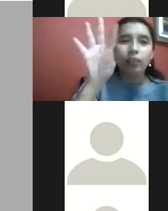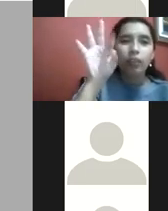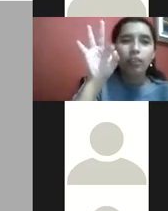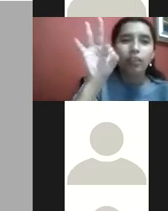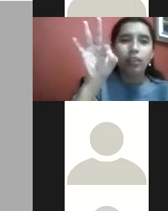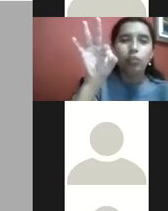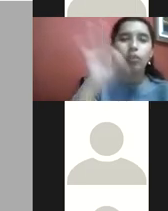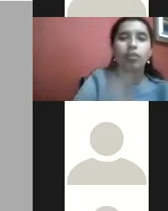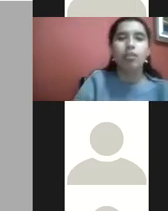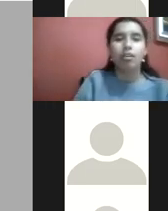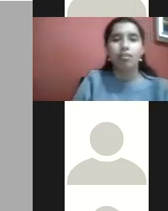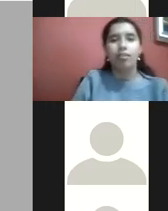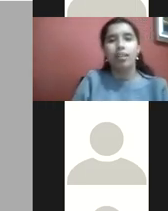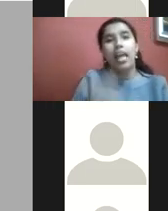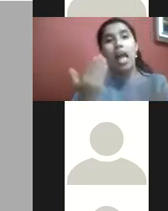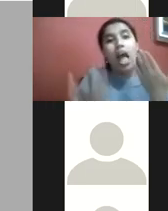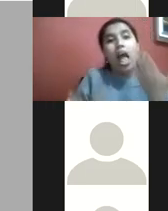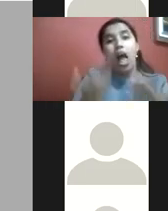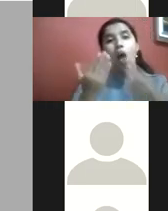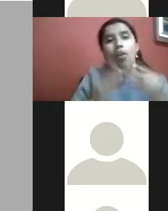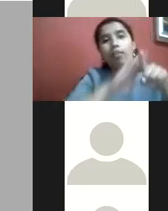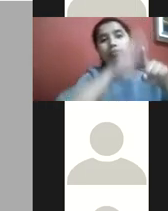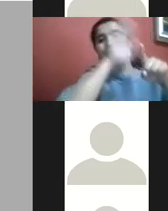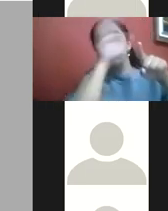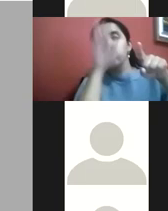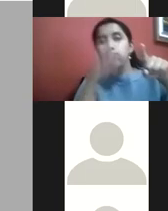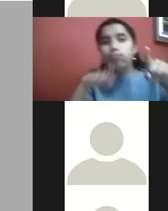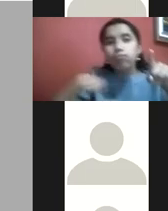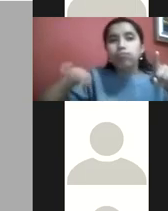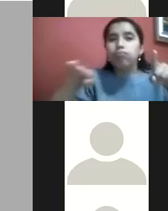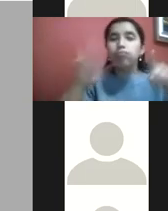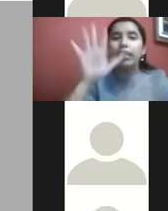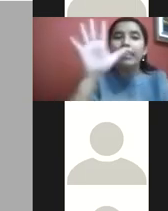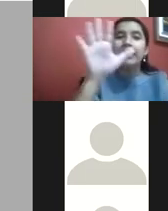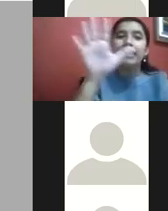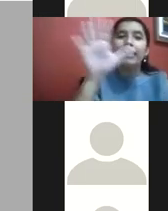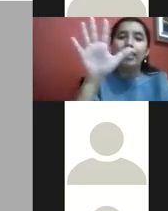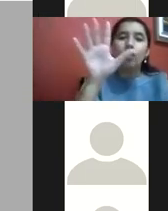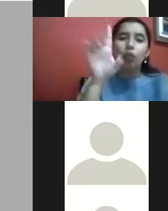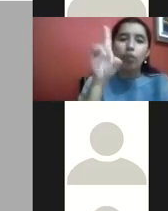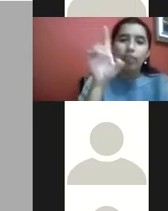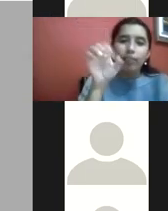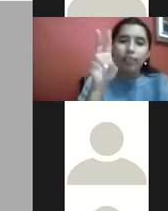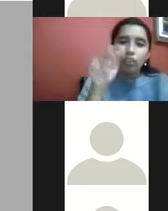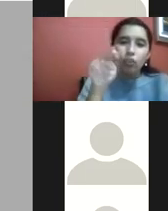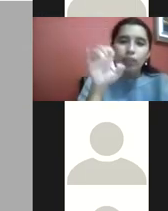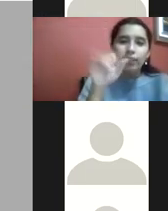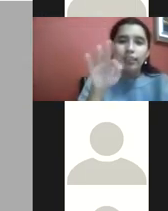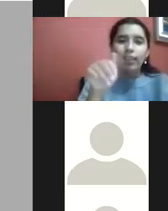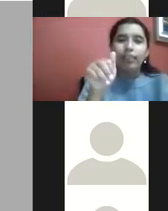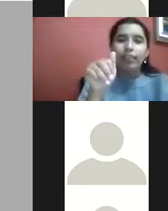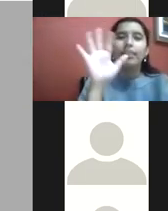Ahora dice, supongo que la desviación estándar de la población es 5. Ok, tengo la desviación estándar.